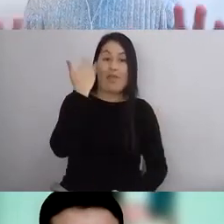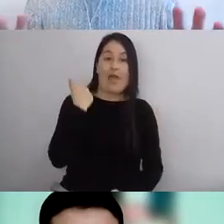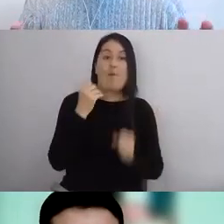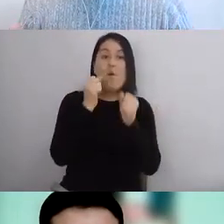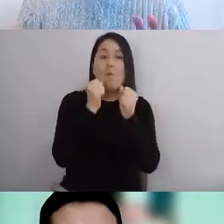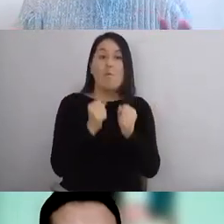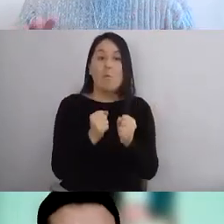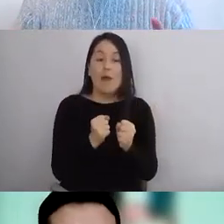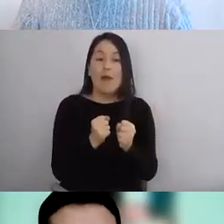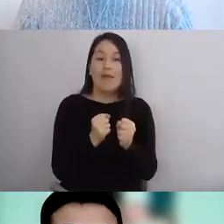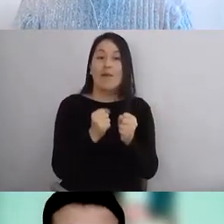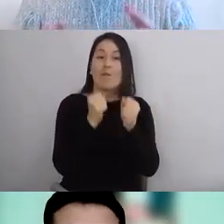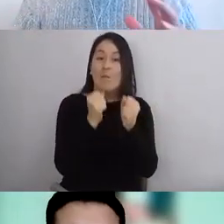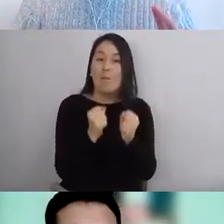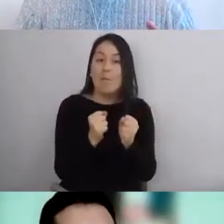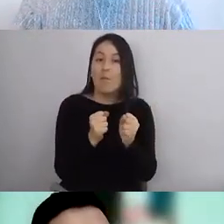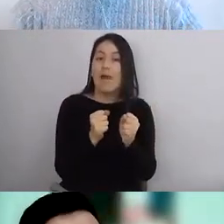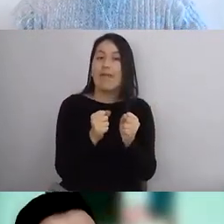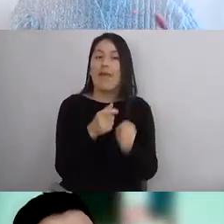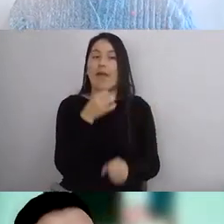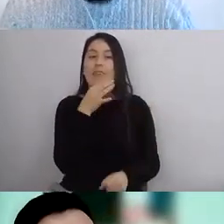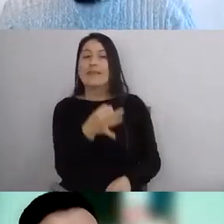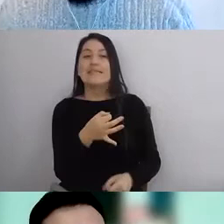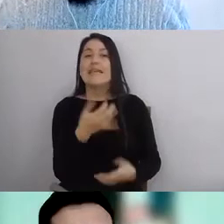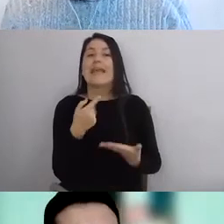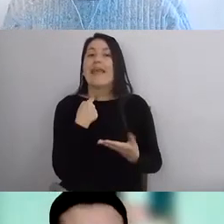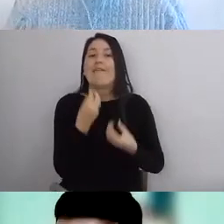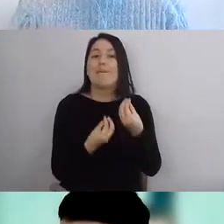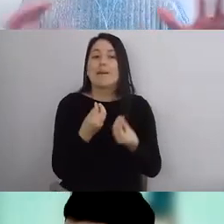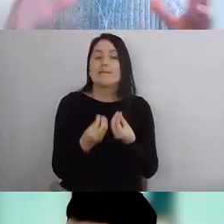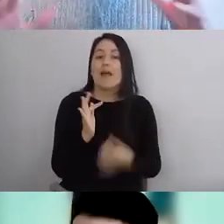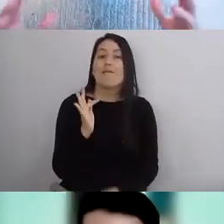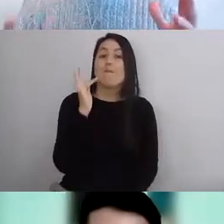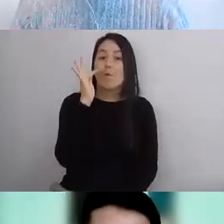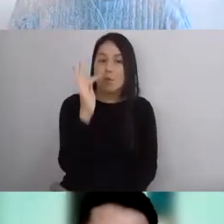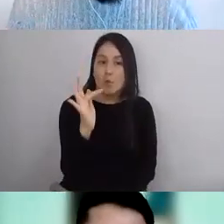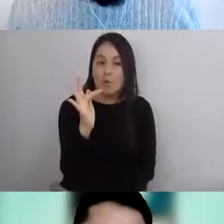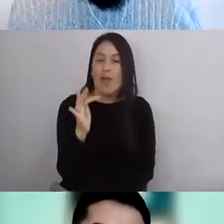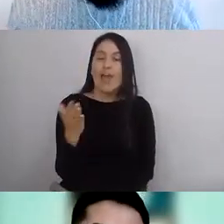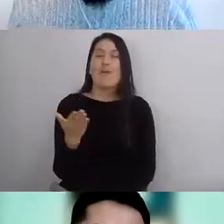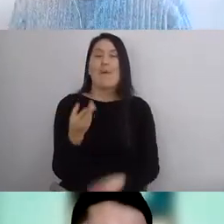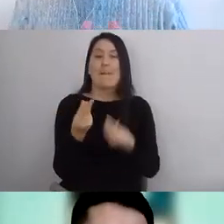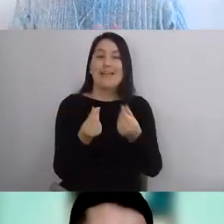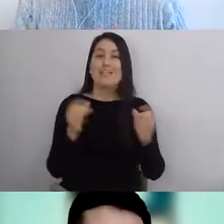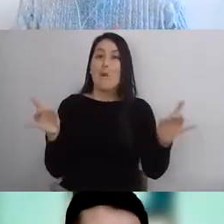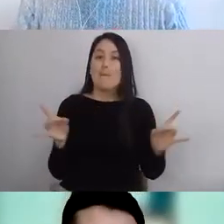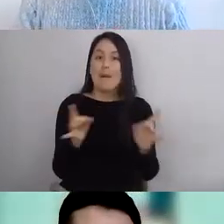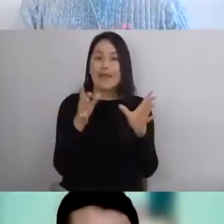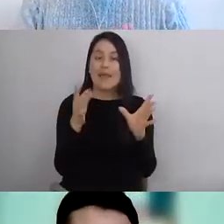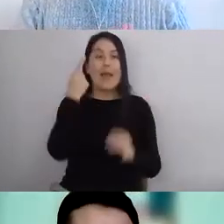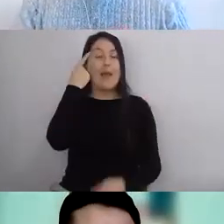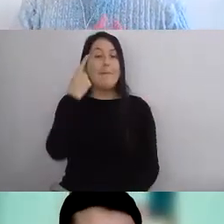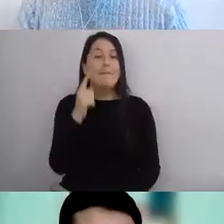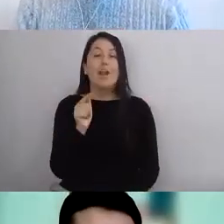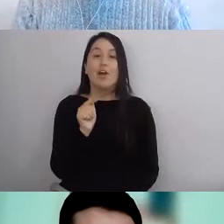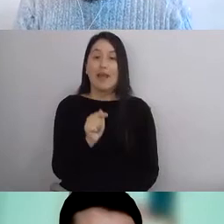suena un poco, no sé, esotérico, un poco quizás de magia, pero es la premisa